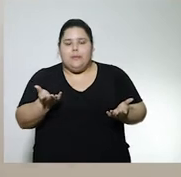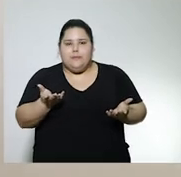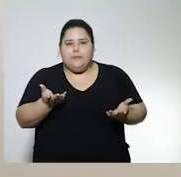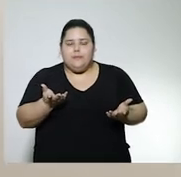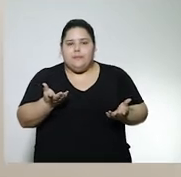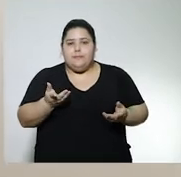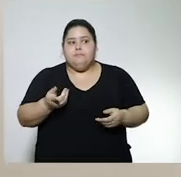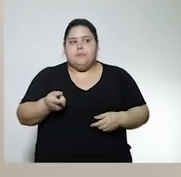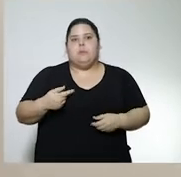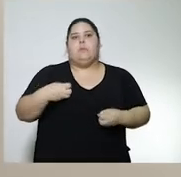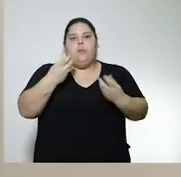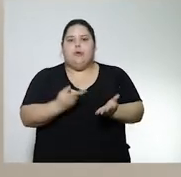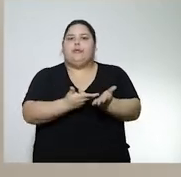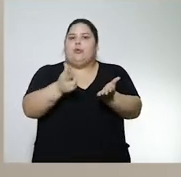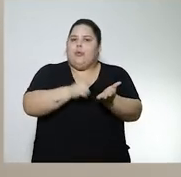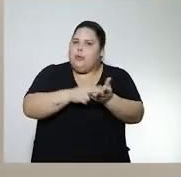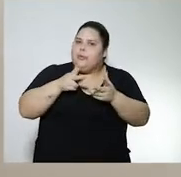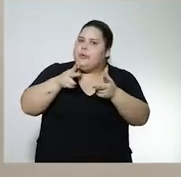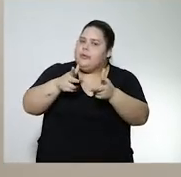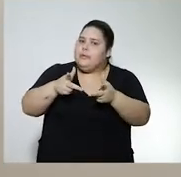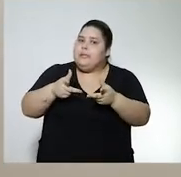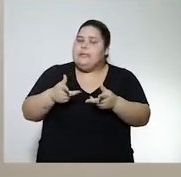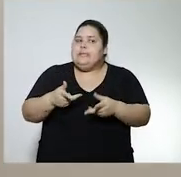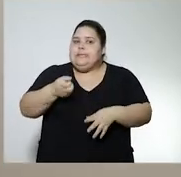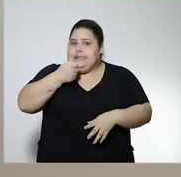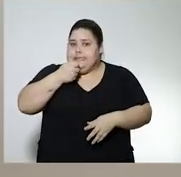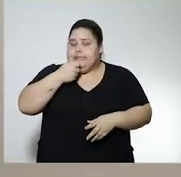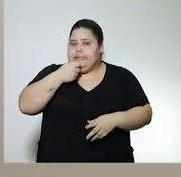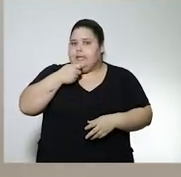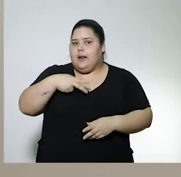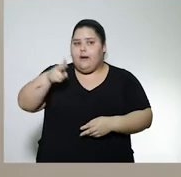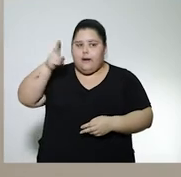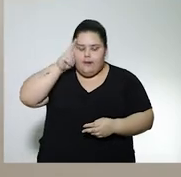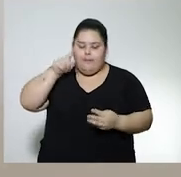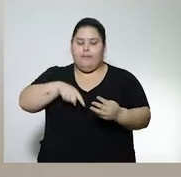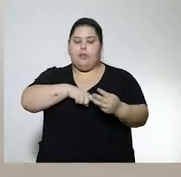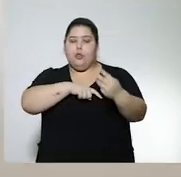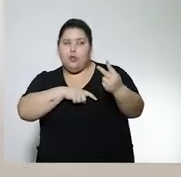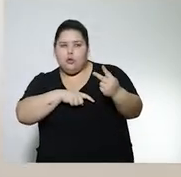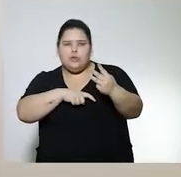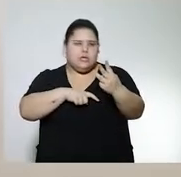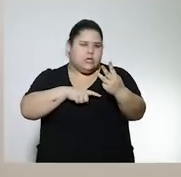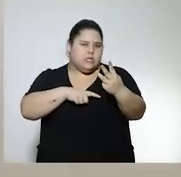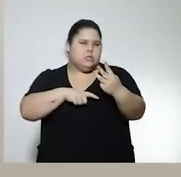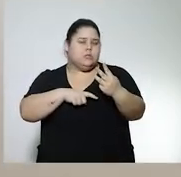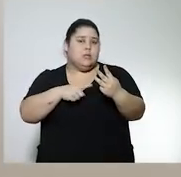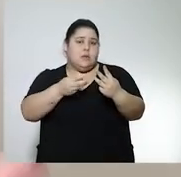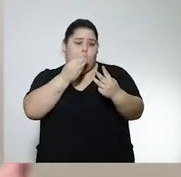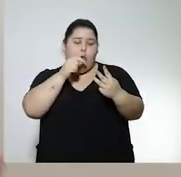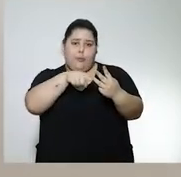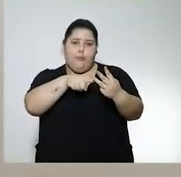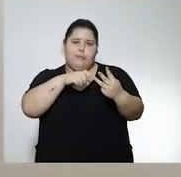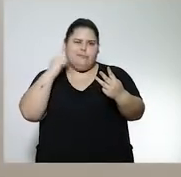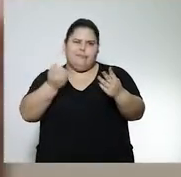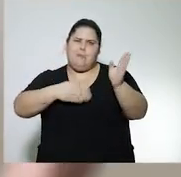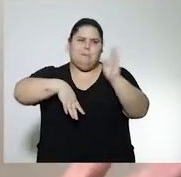por eso vuelvo a decirles, mientras puedan hacer esas tres comidas más